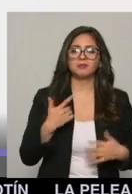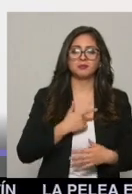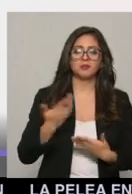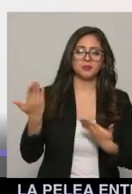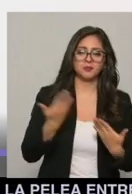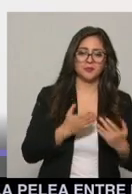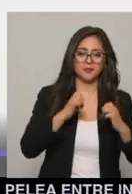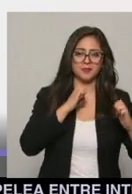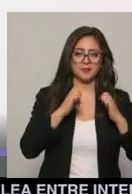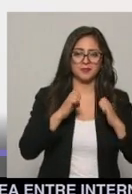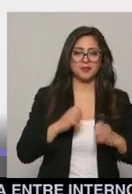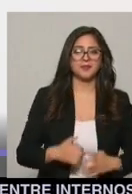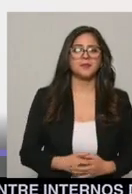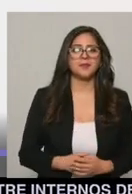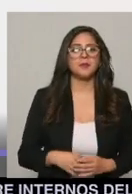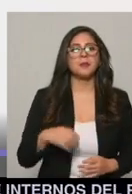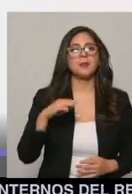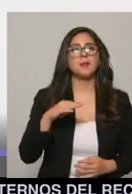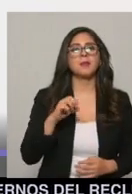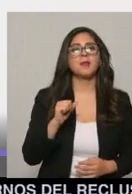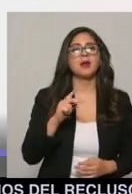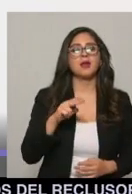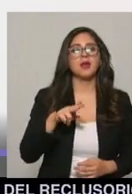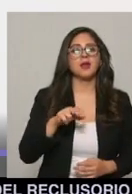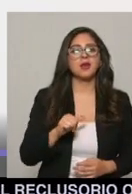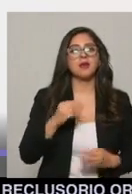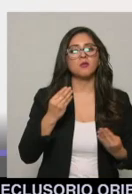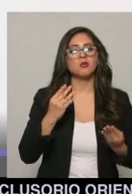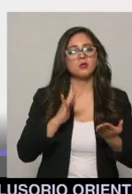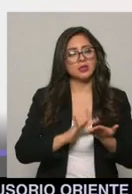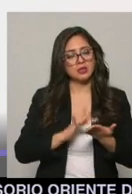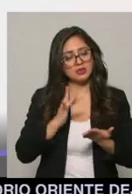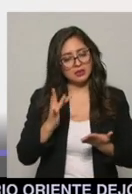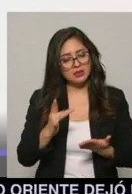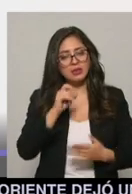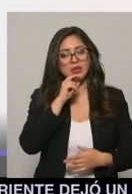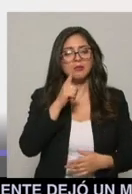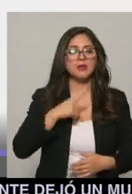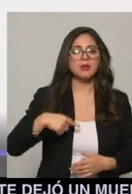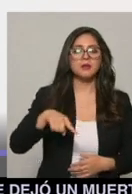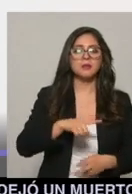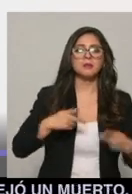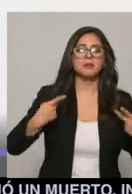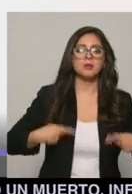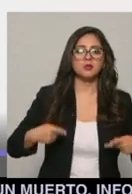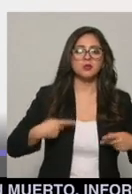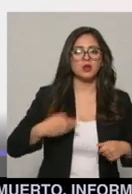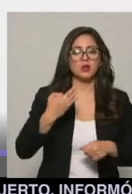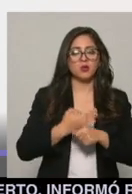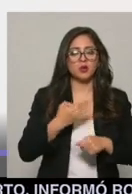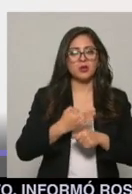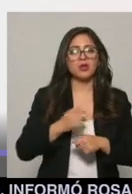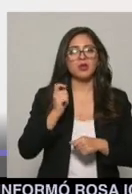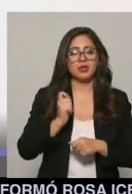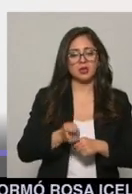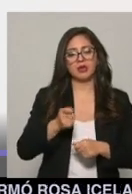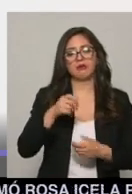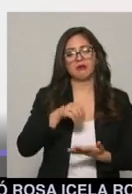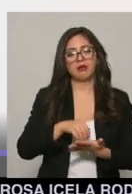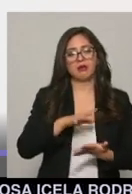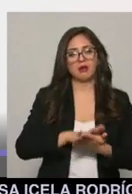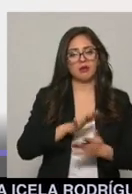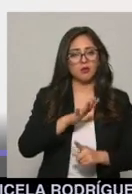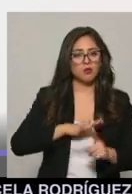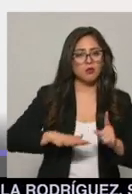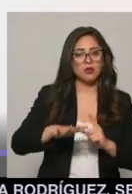Y Mariana, muchas gracias, de verdad, muchas gracias. Gracias al auditorio de Agenda y Contexto. Agenda y Contexto, los amigos